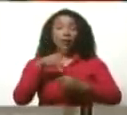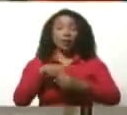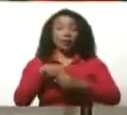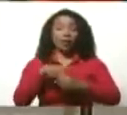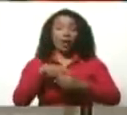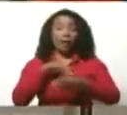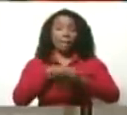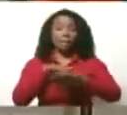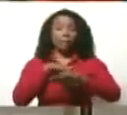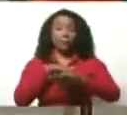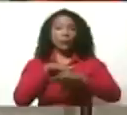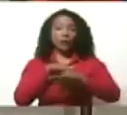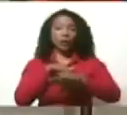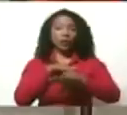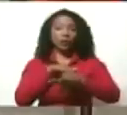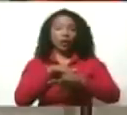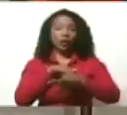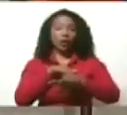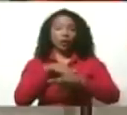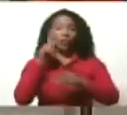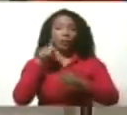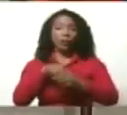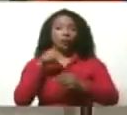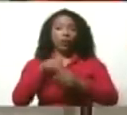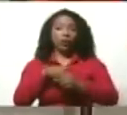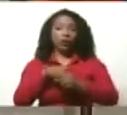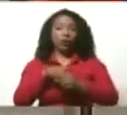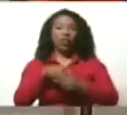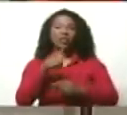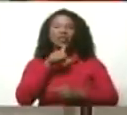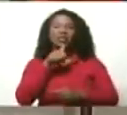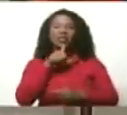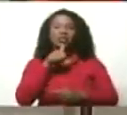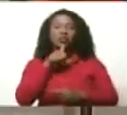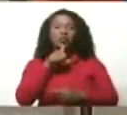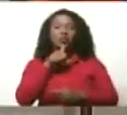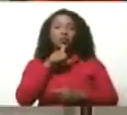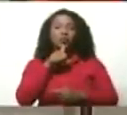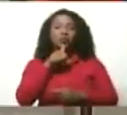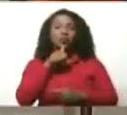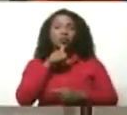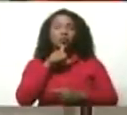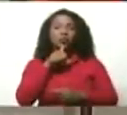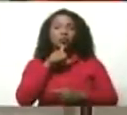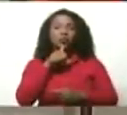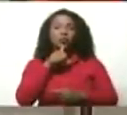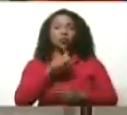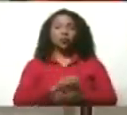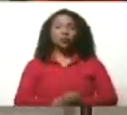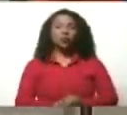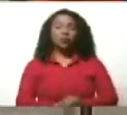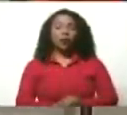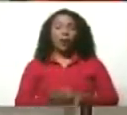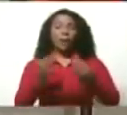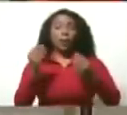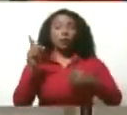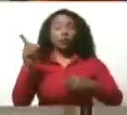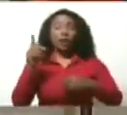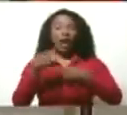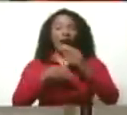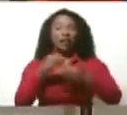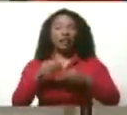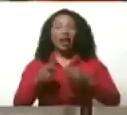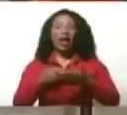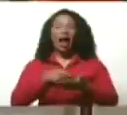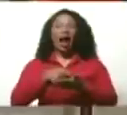el Ministerio de Petróleo, es quien, Ramírez es el que lo utiliza a él para sufragar